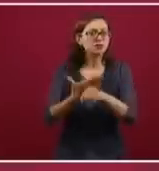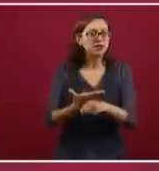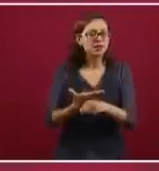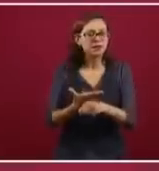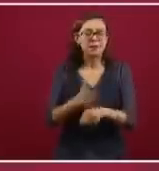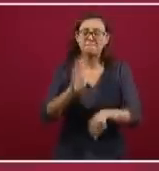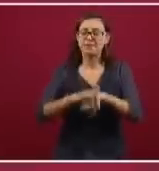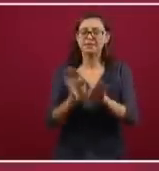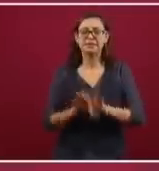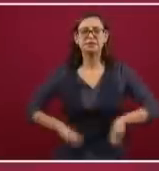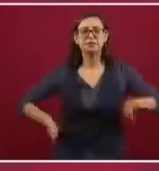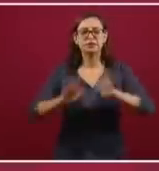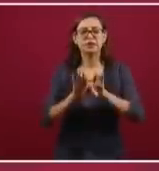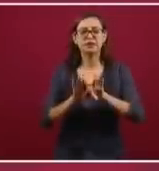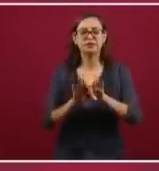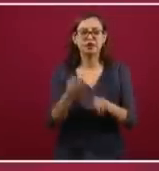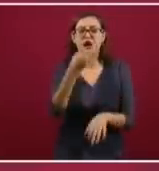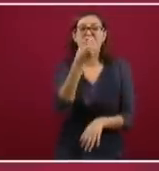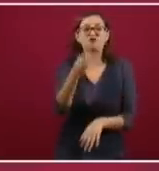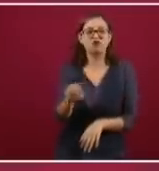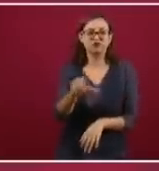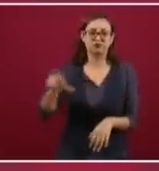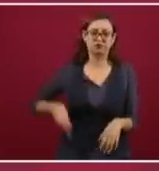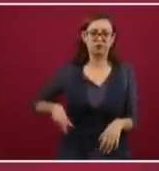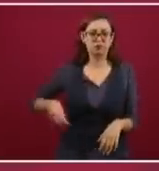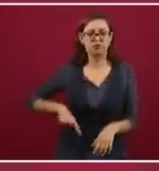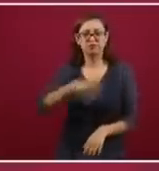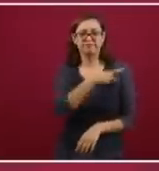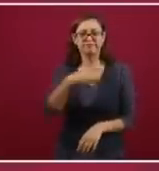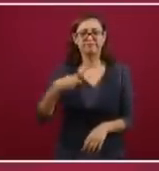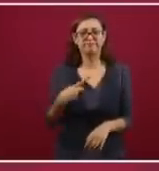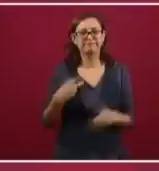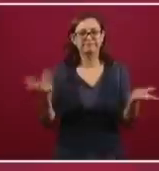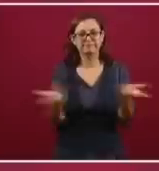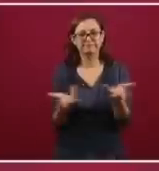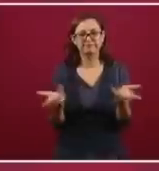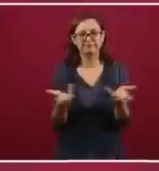nada una obligación del gobierno.